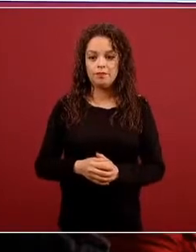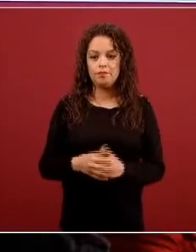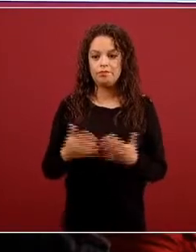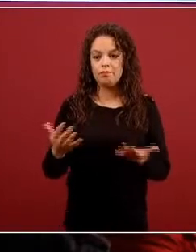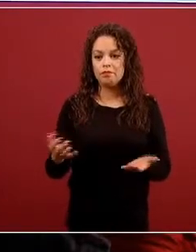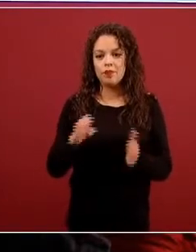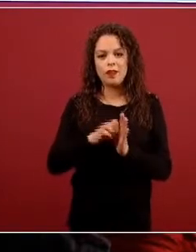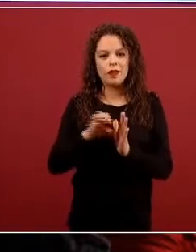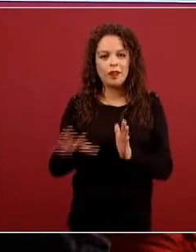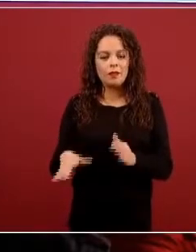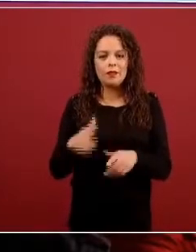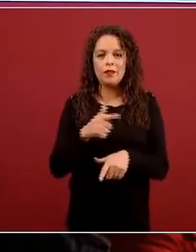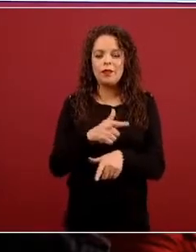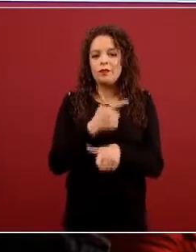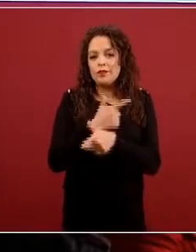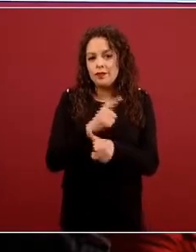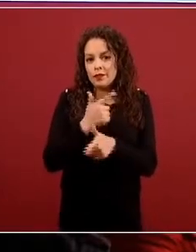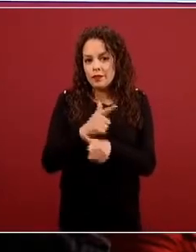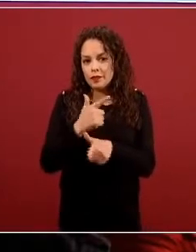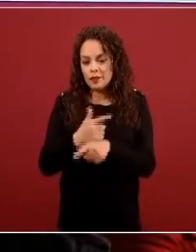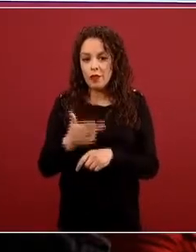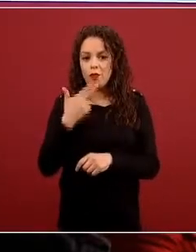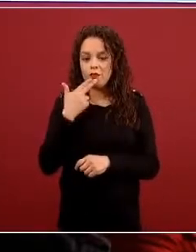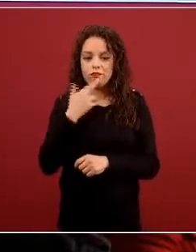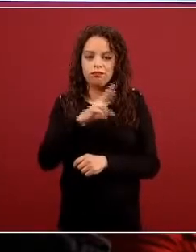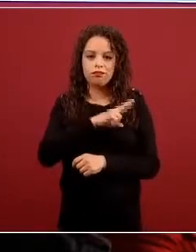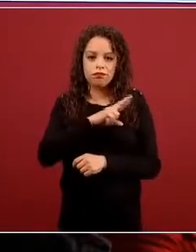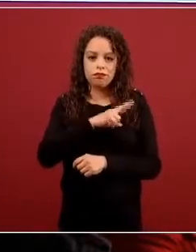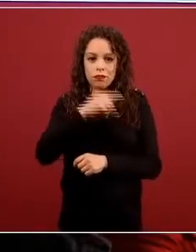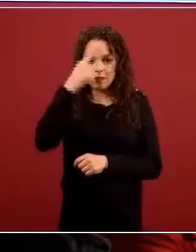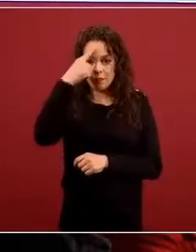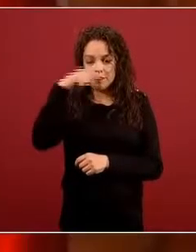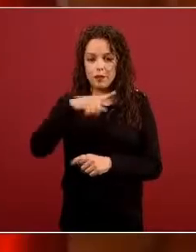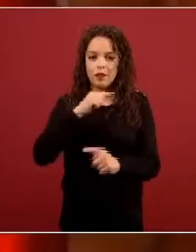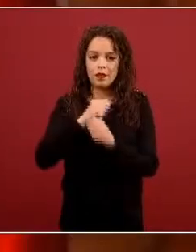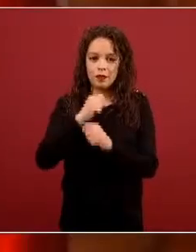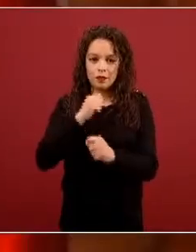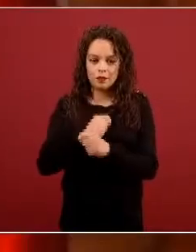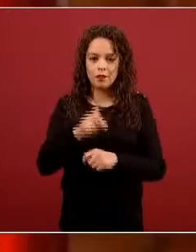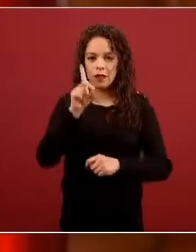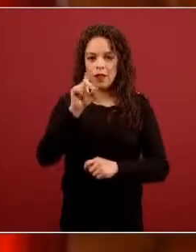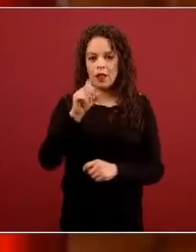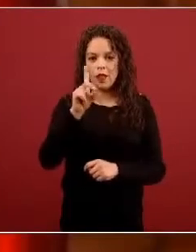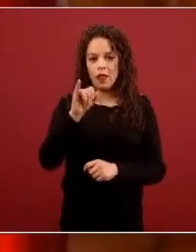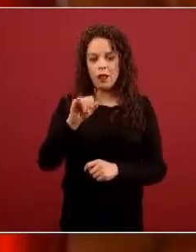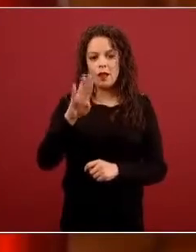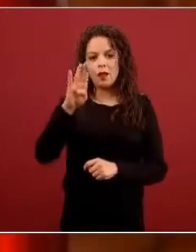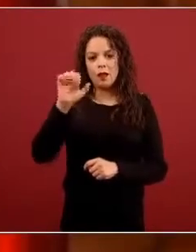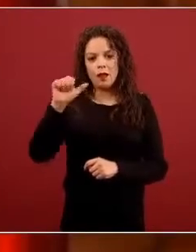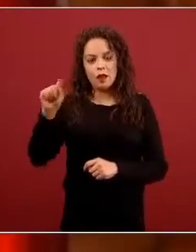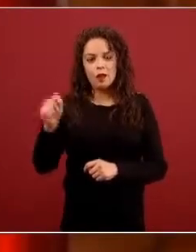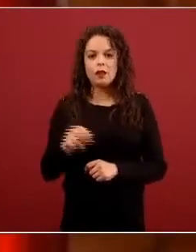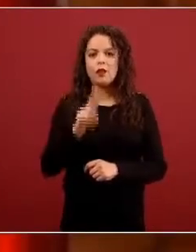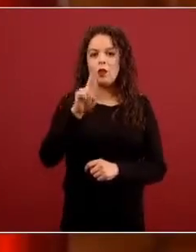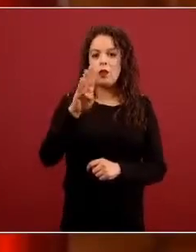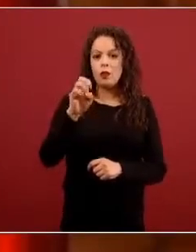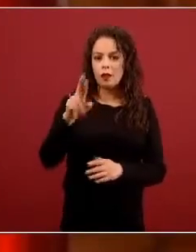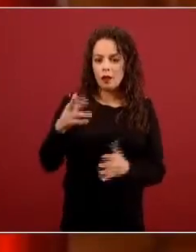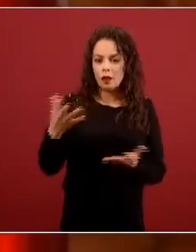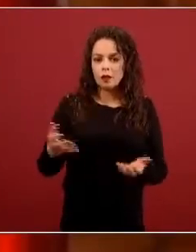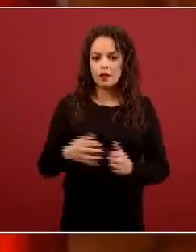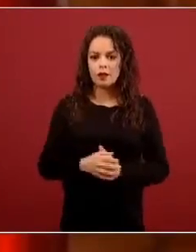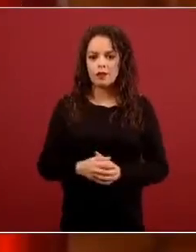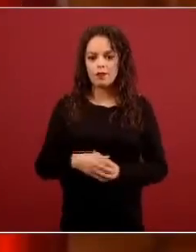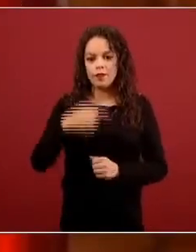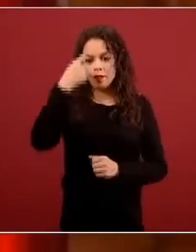taxis, ¿no? De servicio privado de transporte, como Didi, como Bit, como Uber, para ofrecer